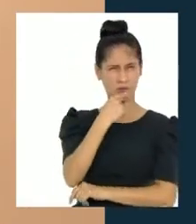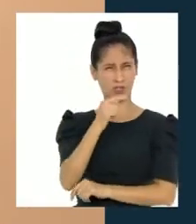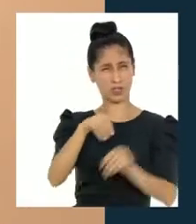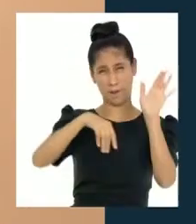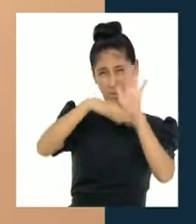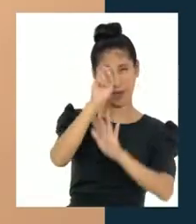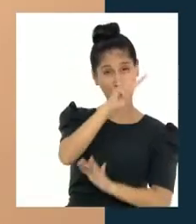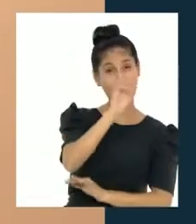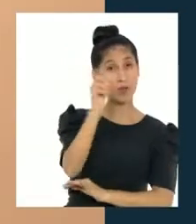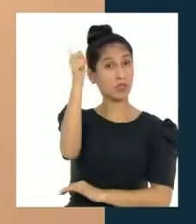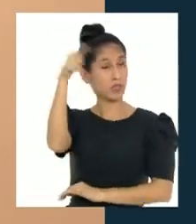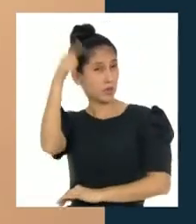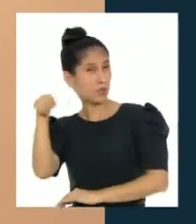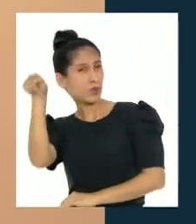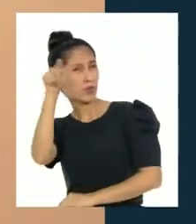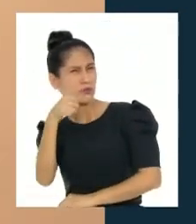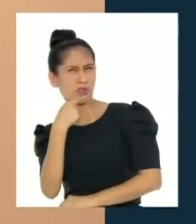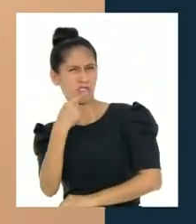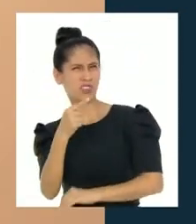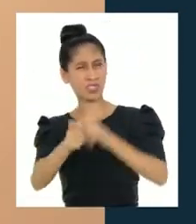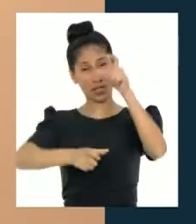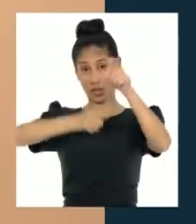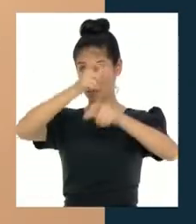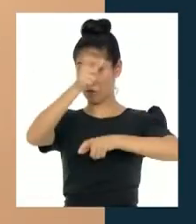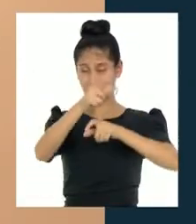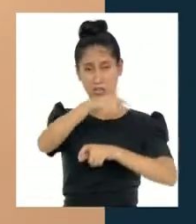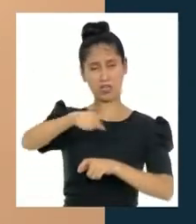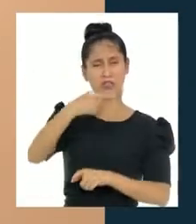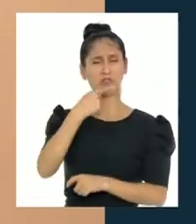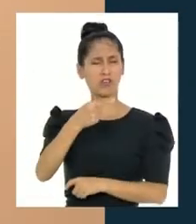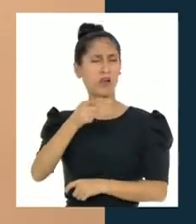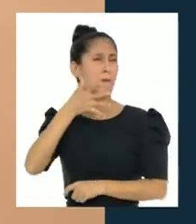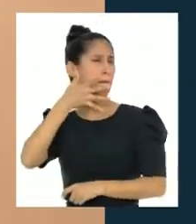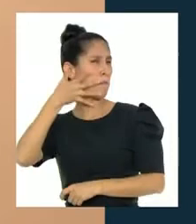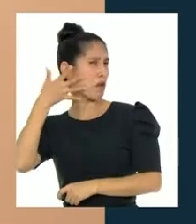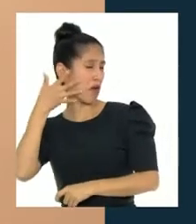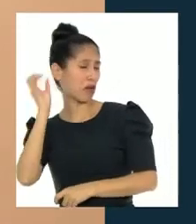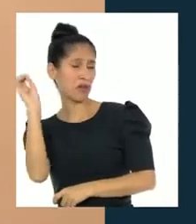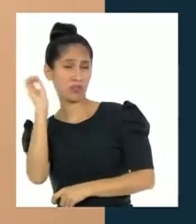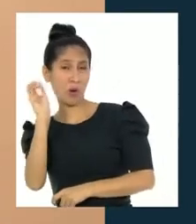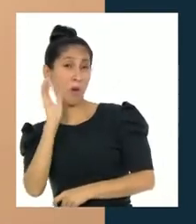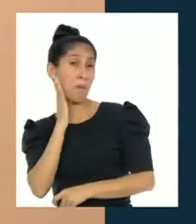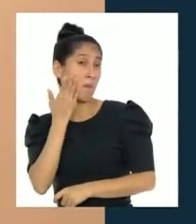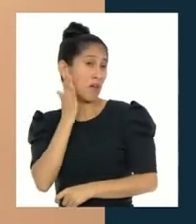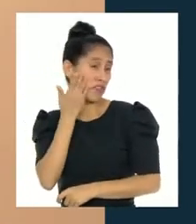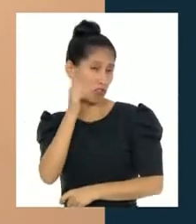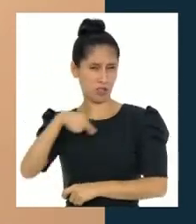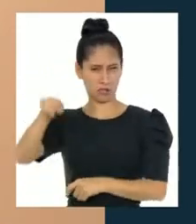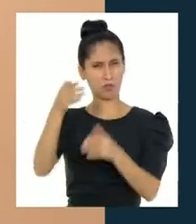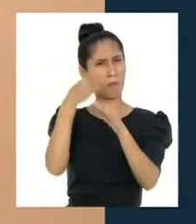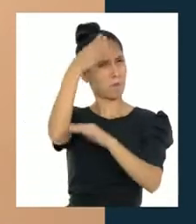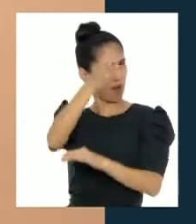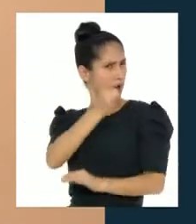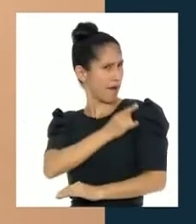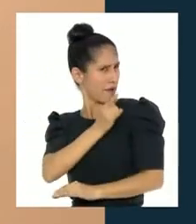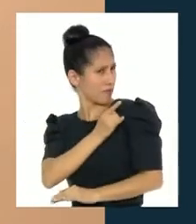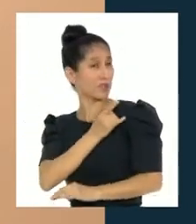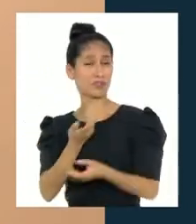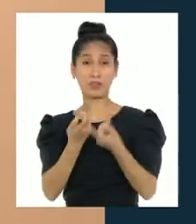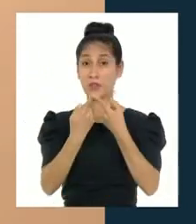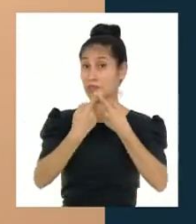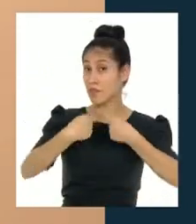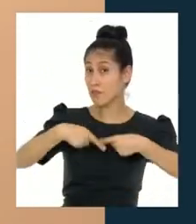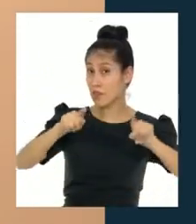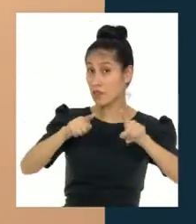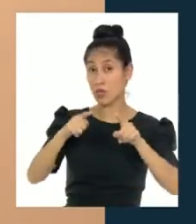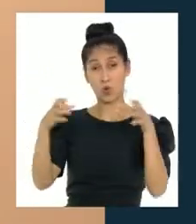se autoidentifican mestizas y blancas tienen educación superior universitaria, a diferencia de solo